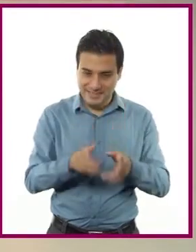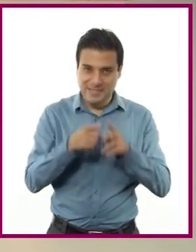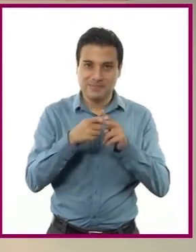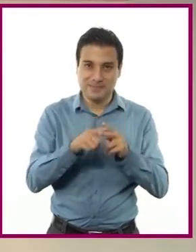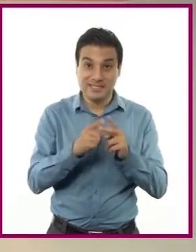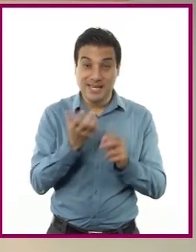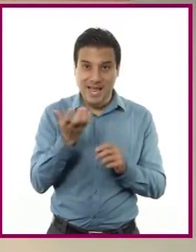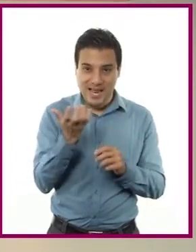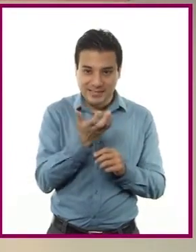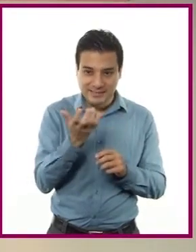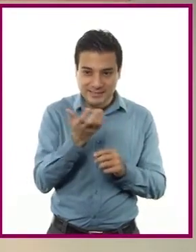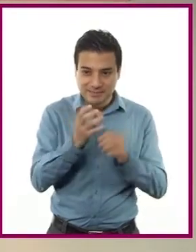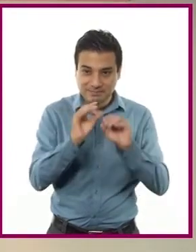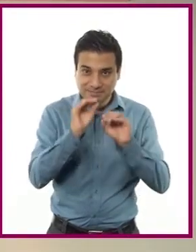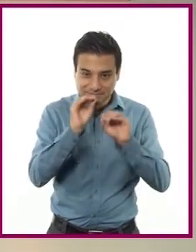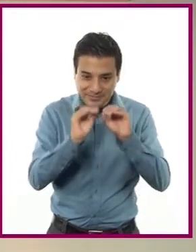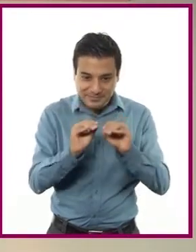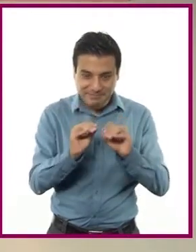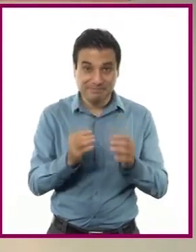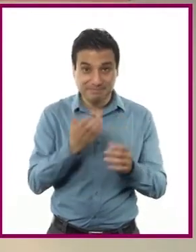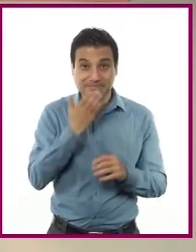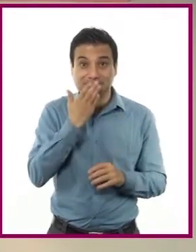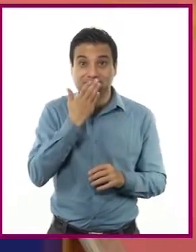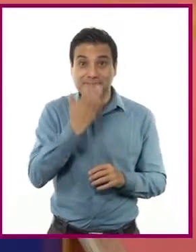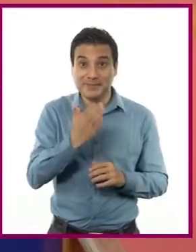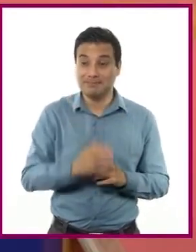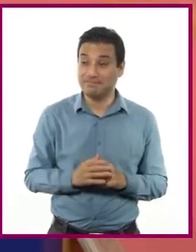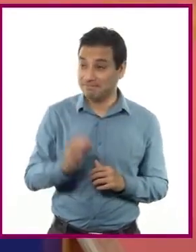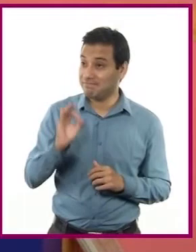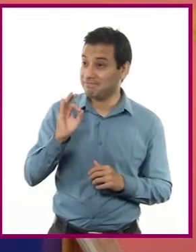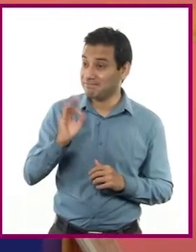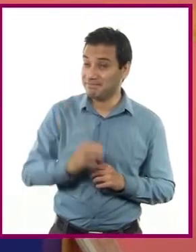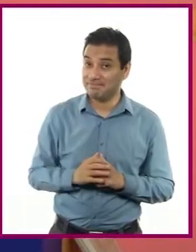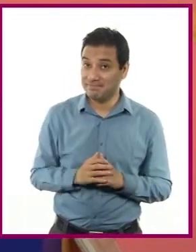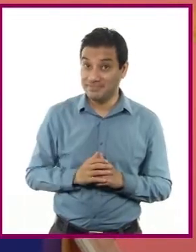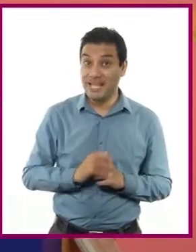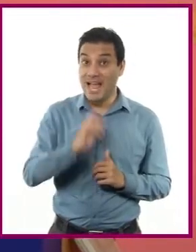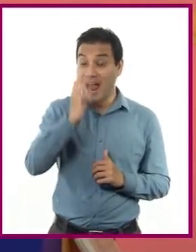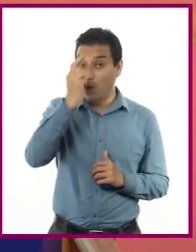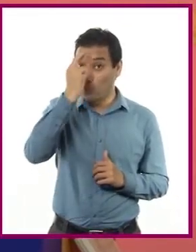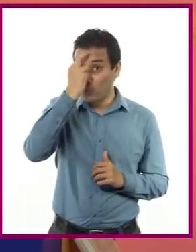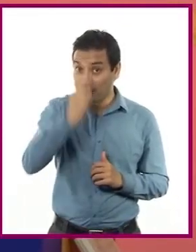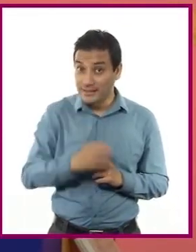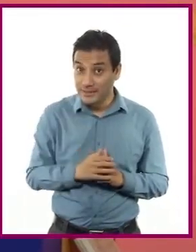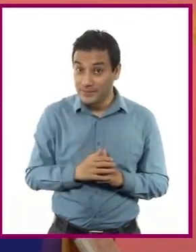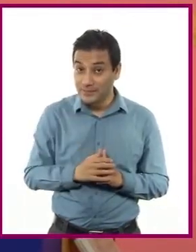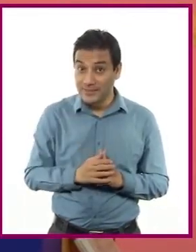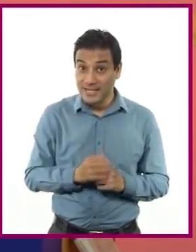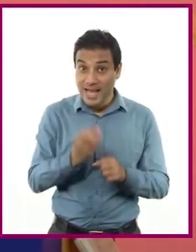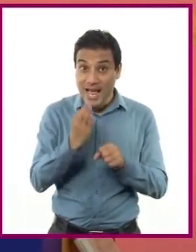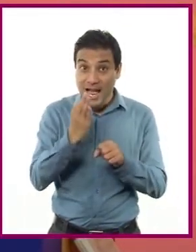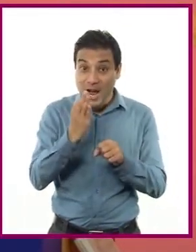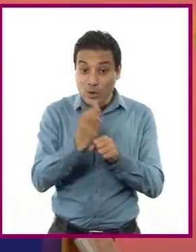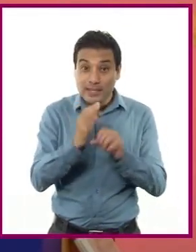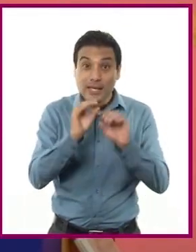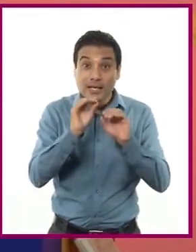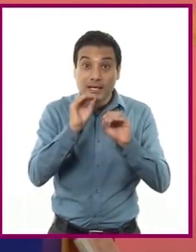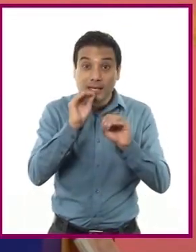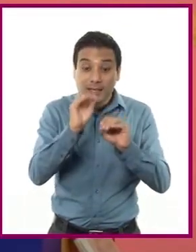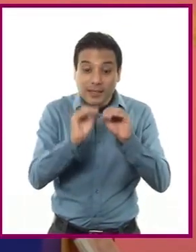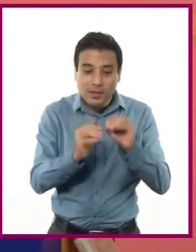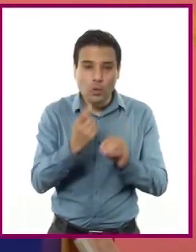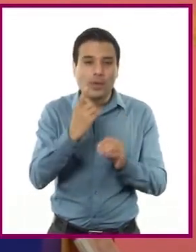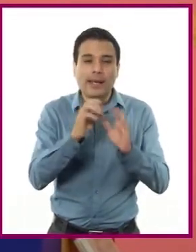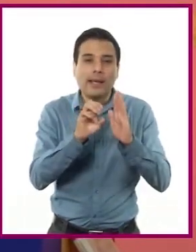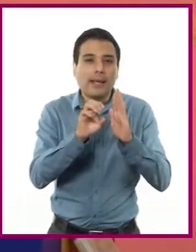aprendimos y realizar un glosario. Así es. Recuerden que este es solo un ejemplo,